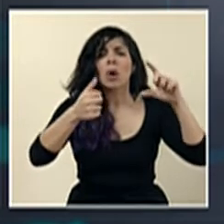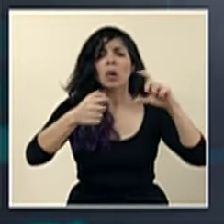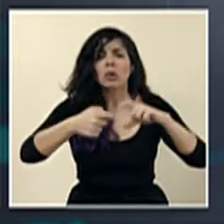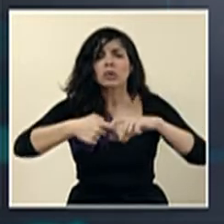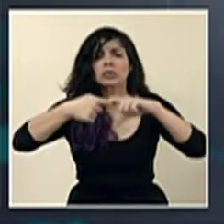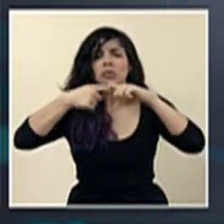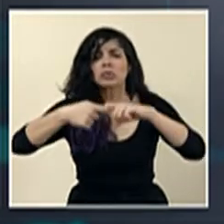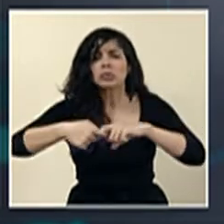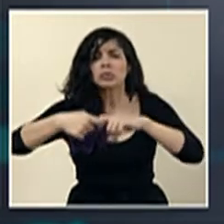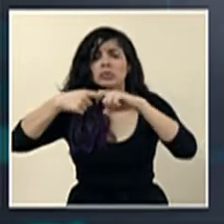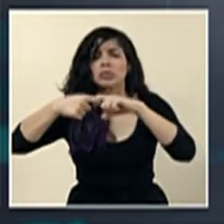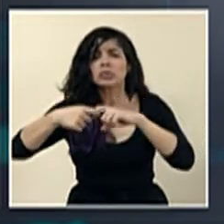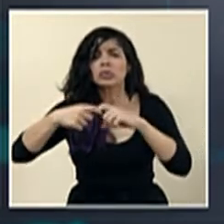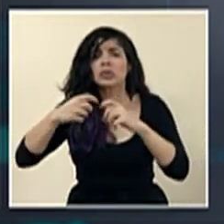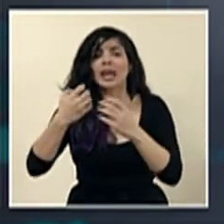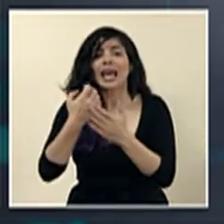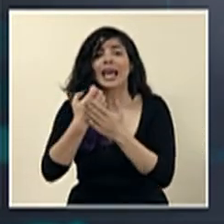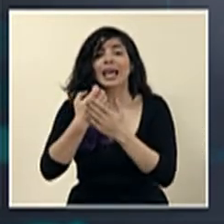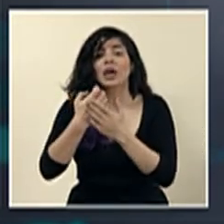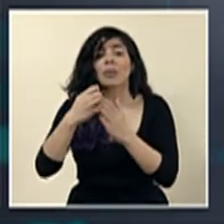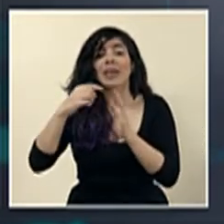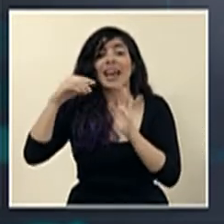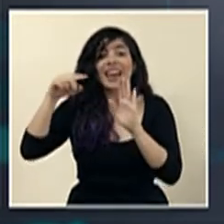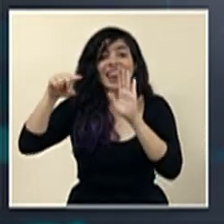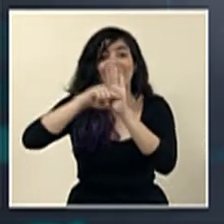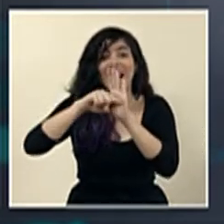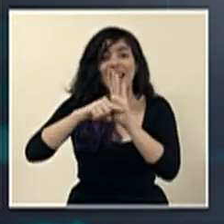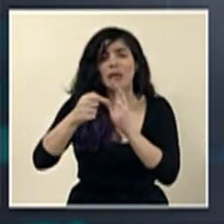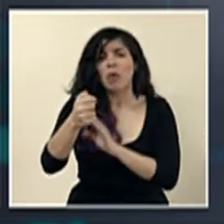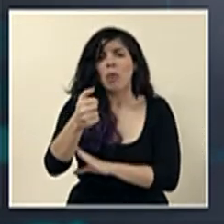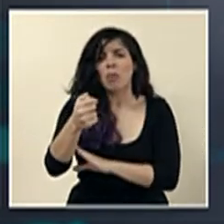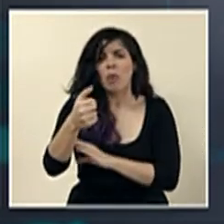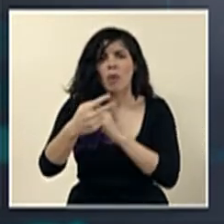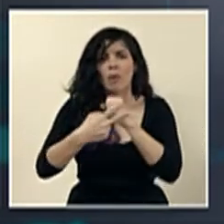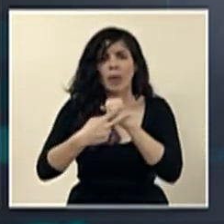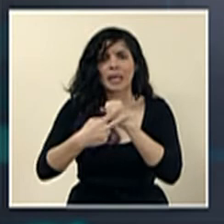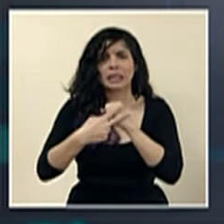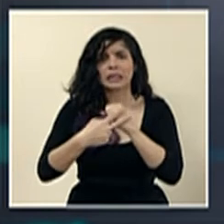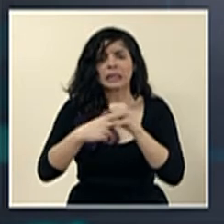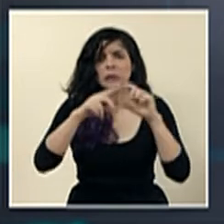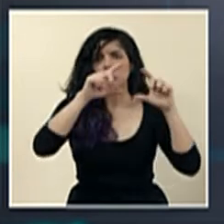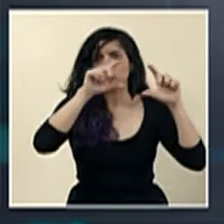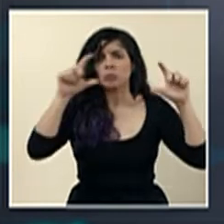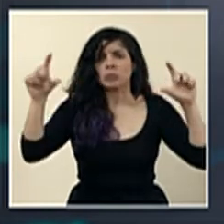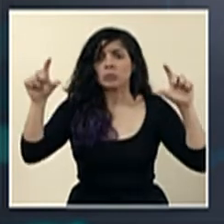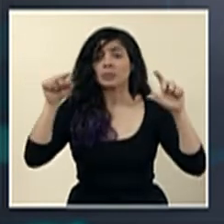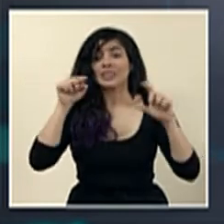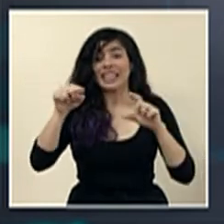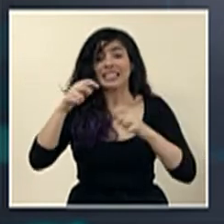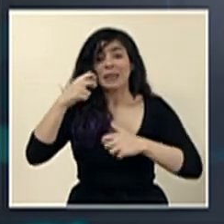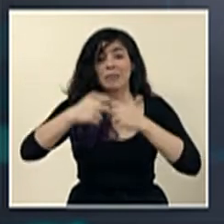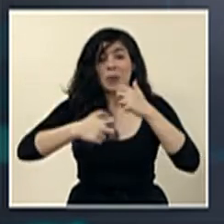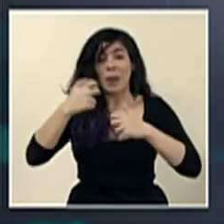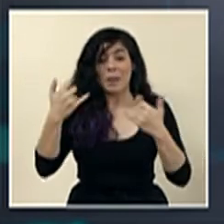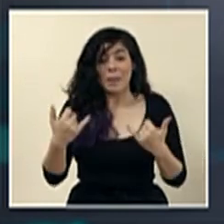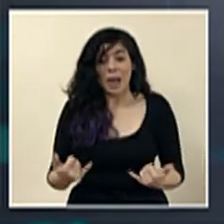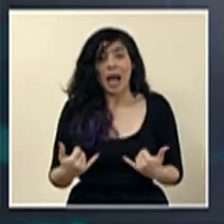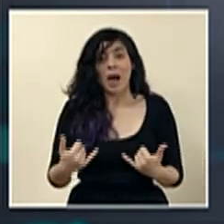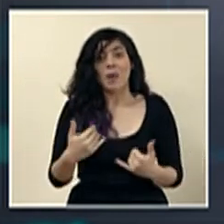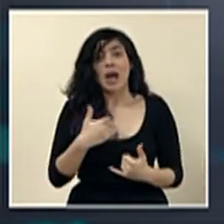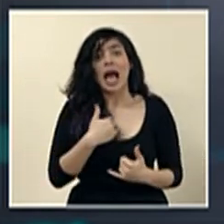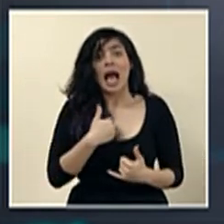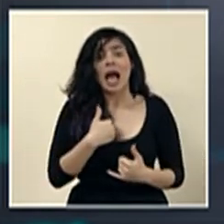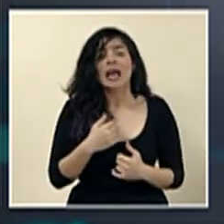recesiones, pocos episodios de crecimiento negativo. Esta circunstancia, esta crisis que tenemos,